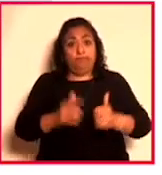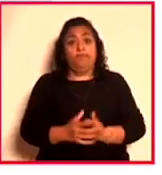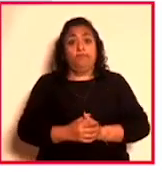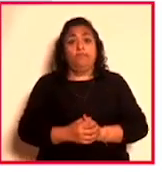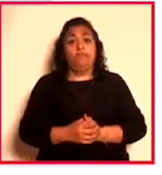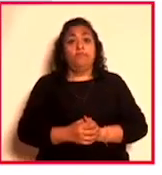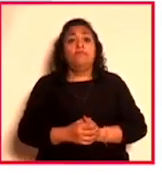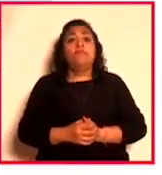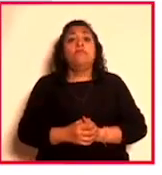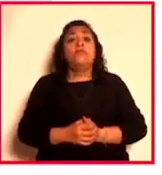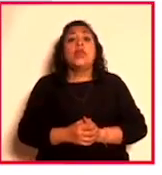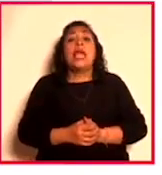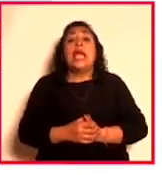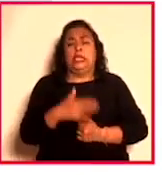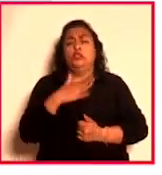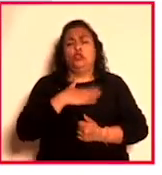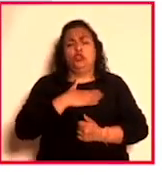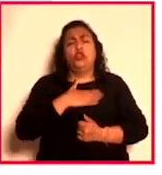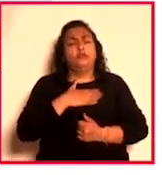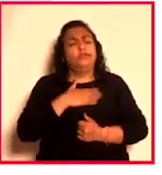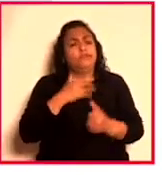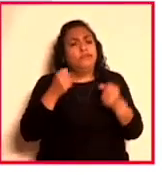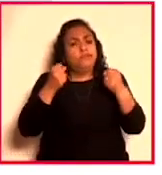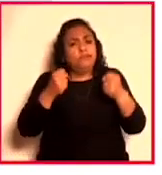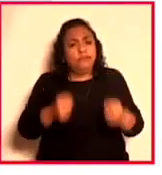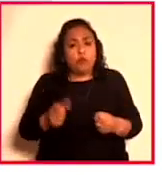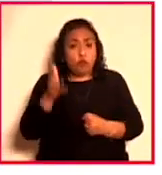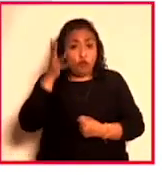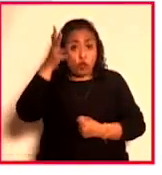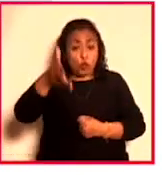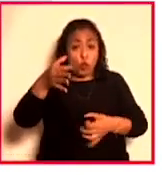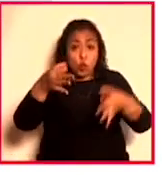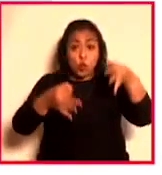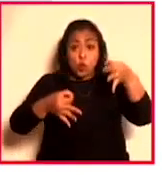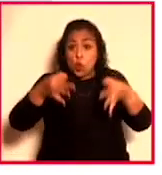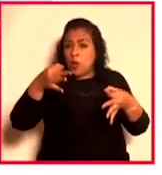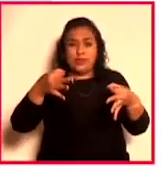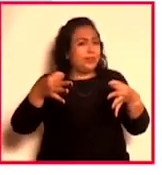Yo estoy convencido de que en lo futuro los jueces no serán